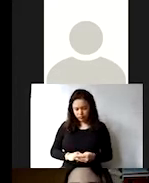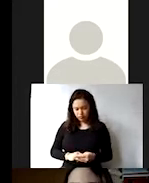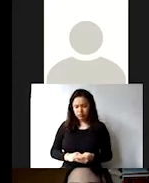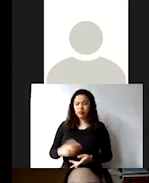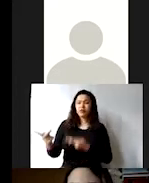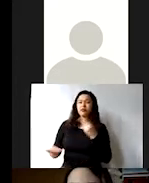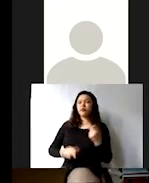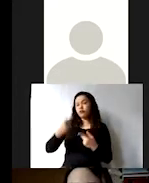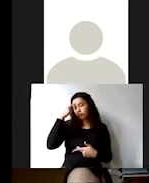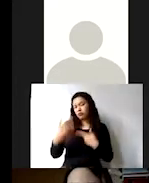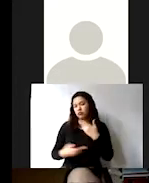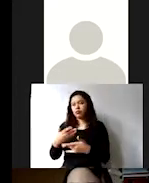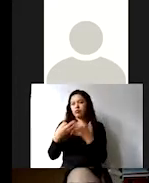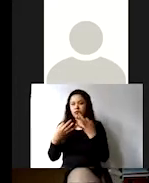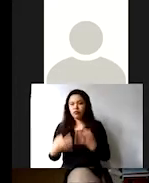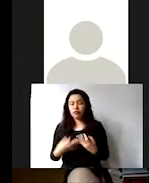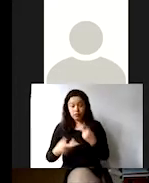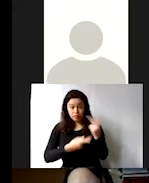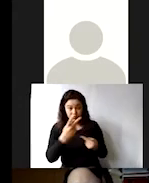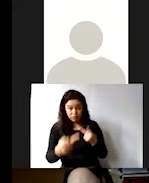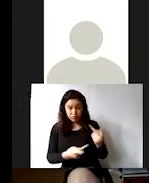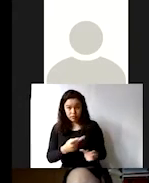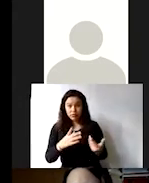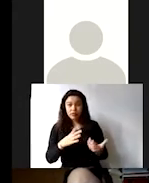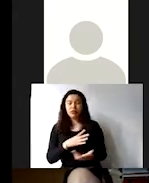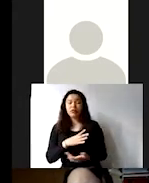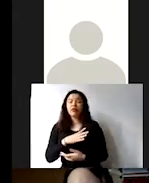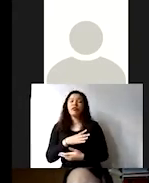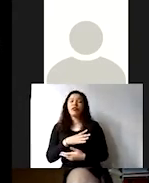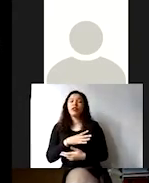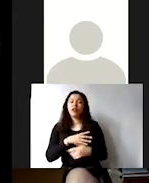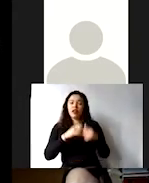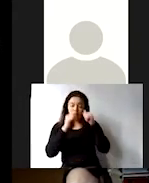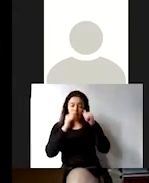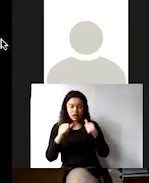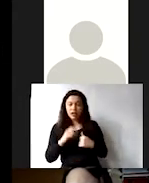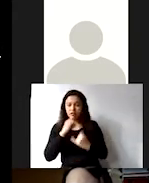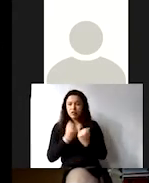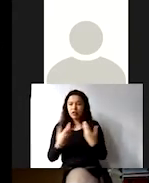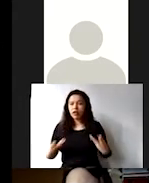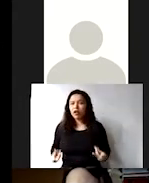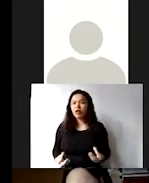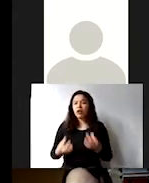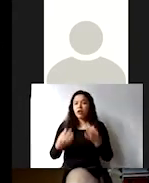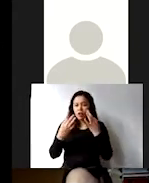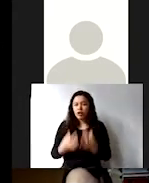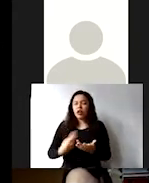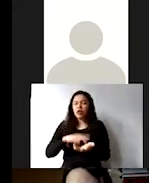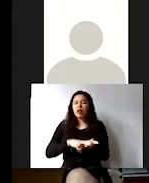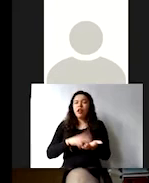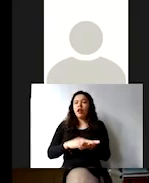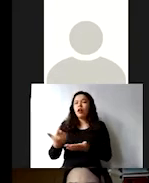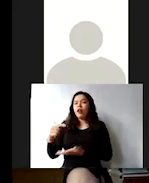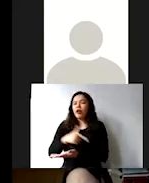calidad en el servicio y si se hubiese conseguido esta misma atención con la misma calidad y al mismo precio en otro